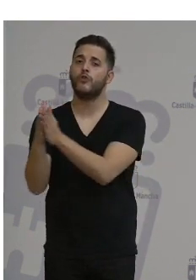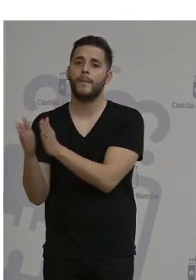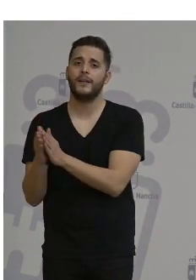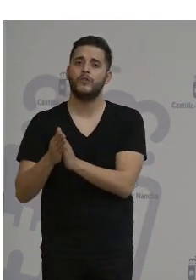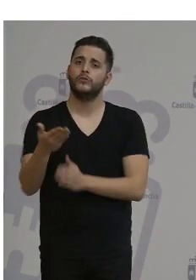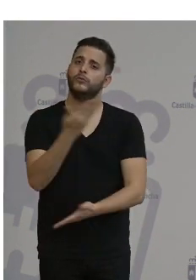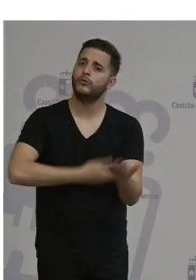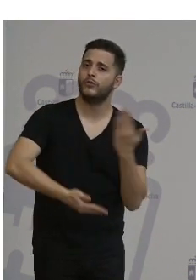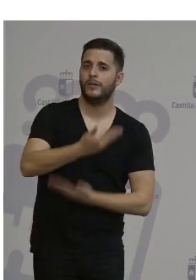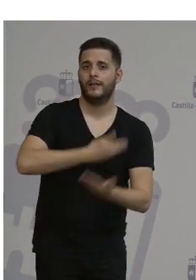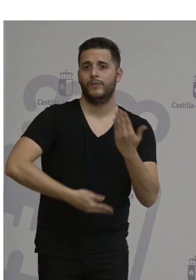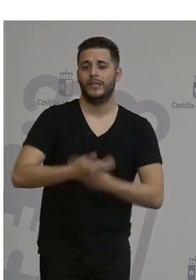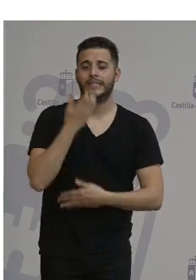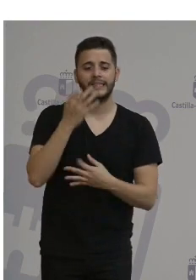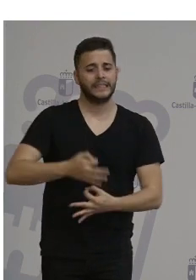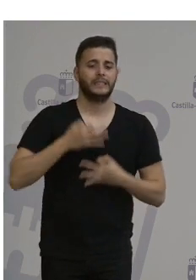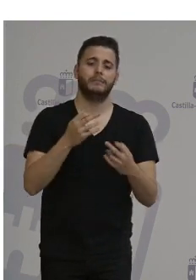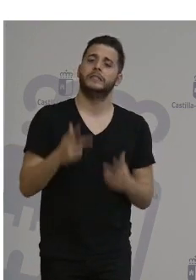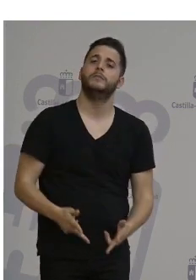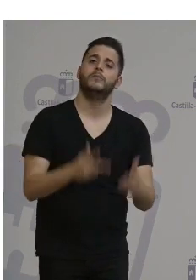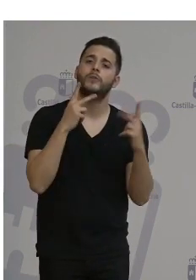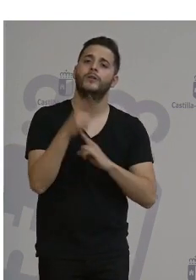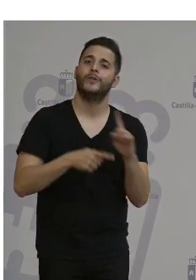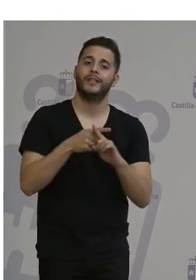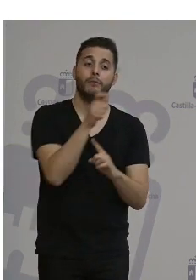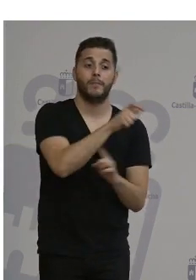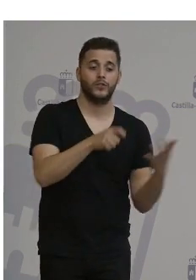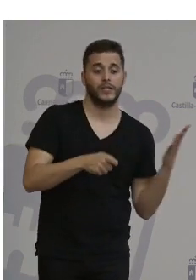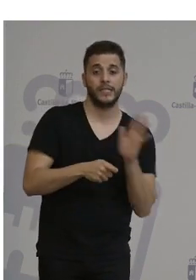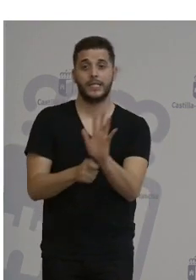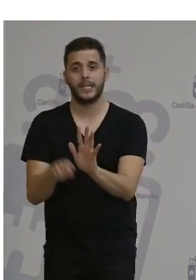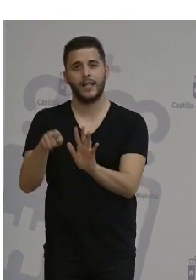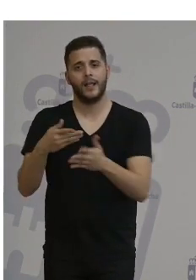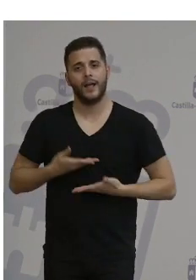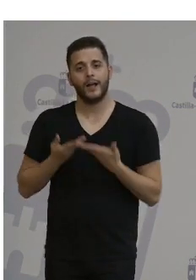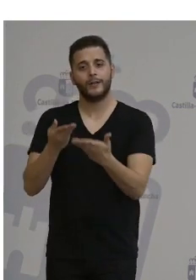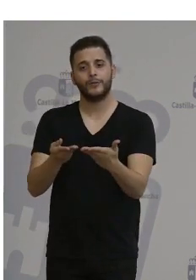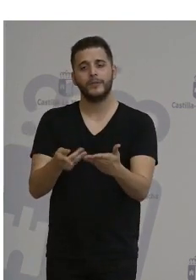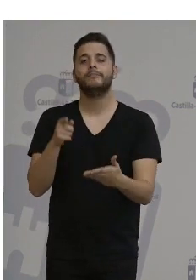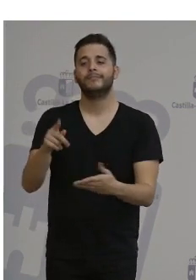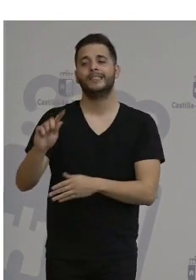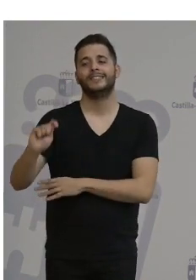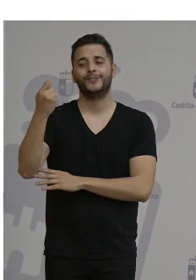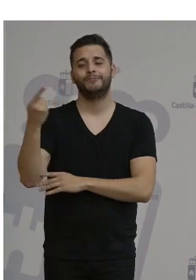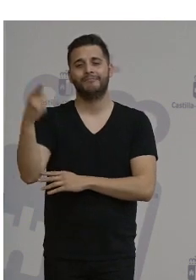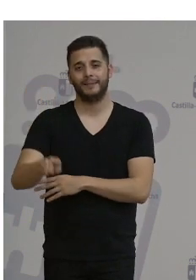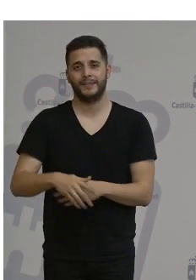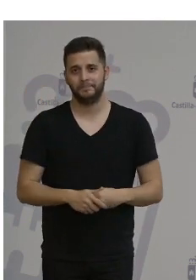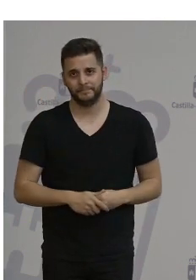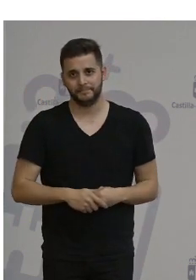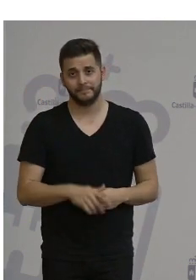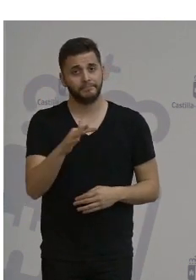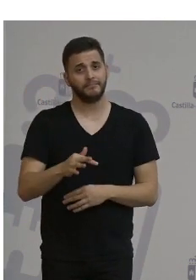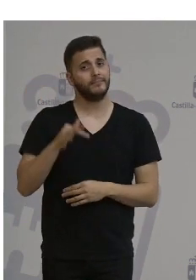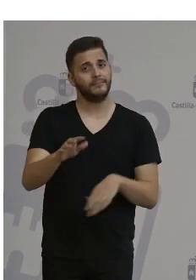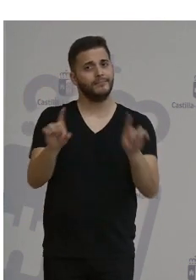su disposición siempre favorable para ayudar a estas nuevas incorporaciones, ha tenido mucho que ver con este éxito. Además, contar con